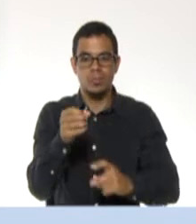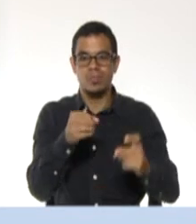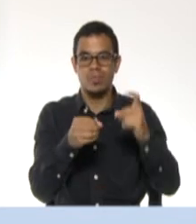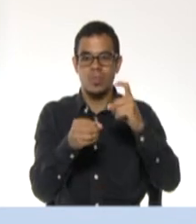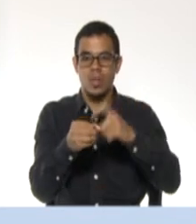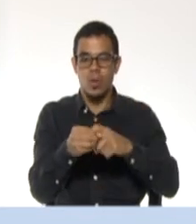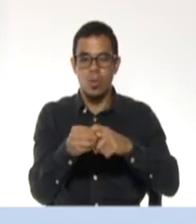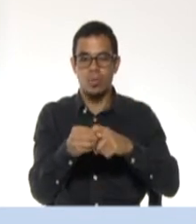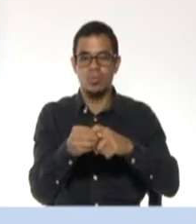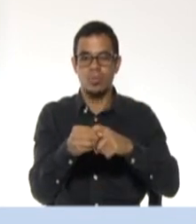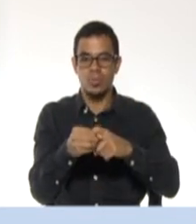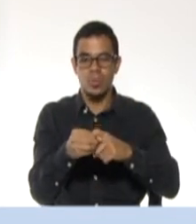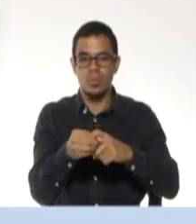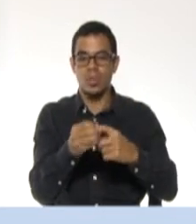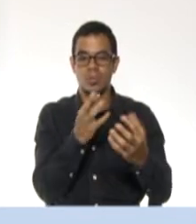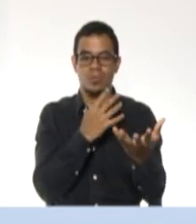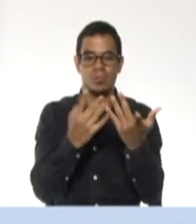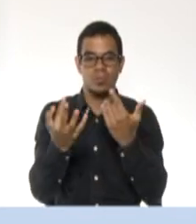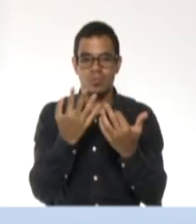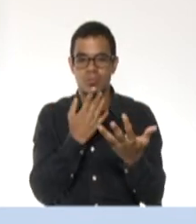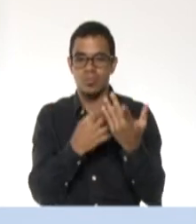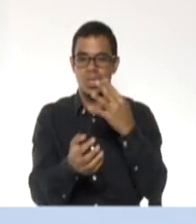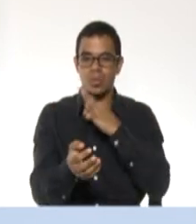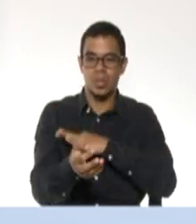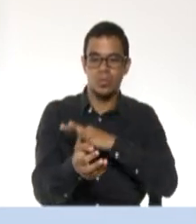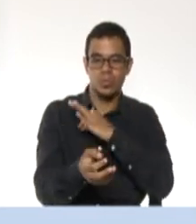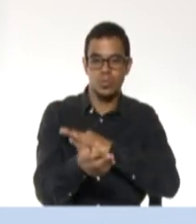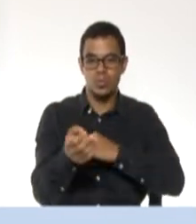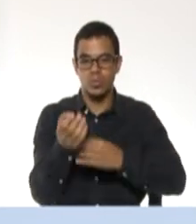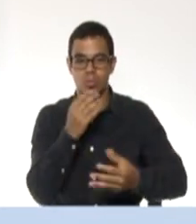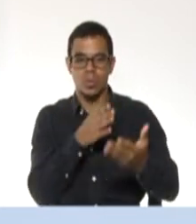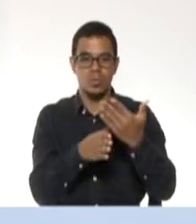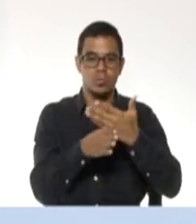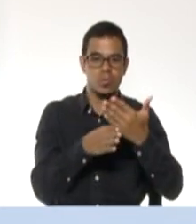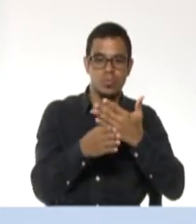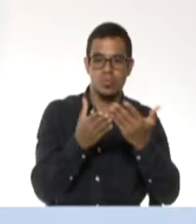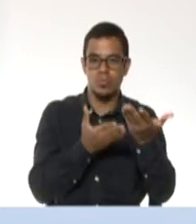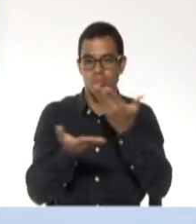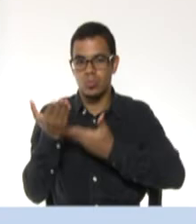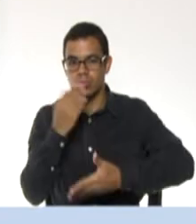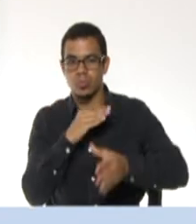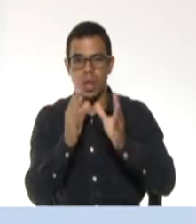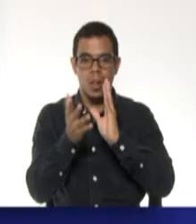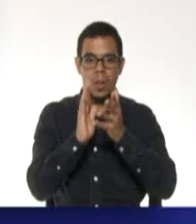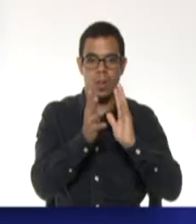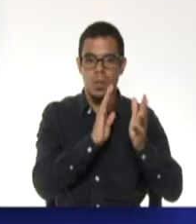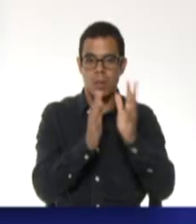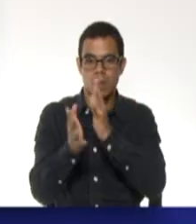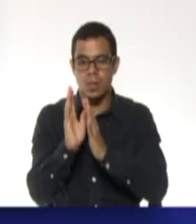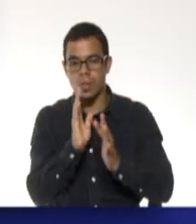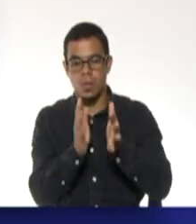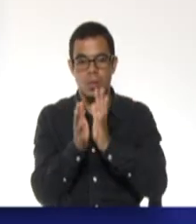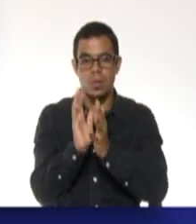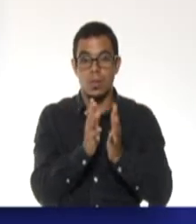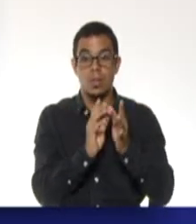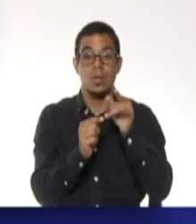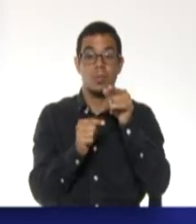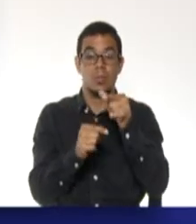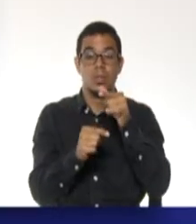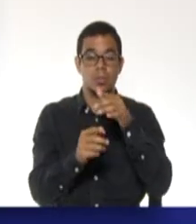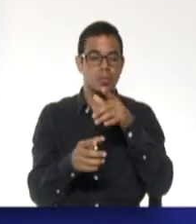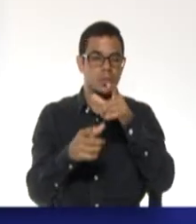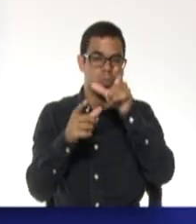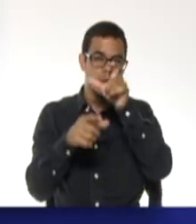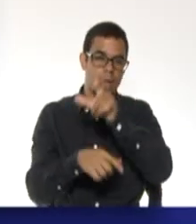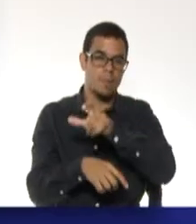sociedad venezolana. Por lo tanto, debemos brindar y ofrecer las condiciones necesarias para que puedan ser